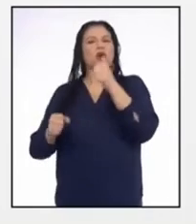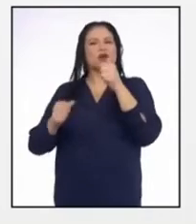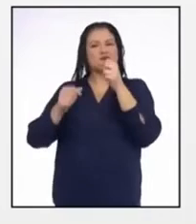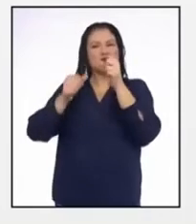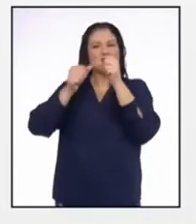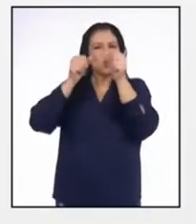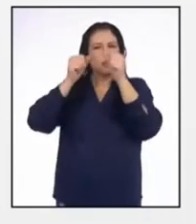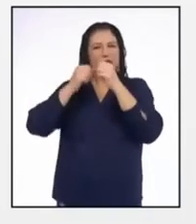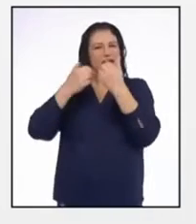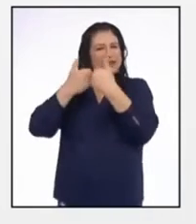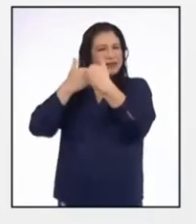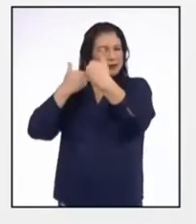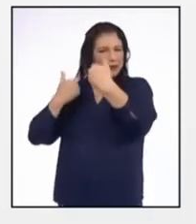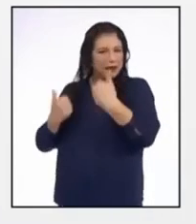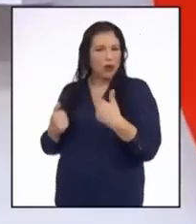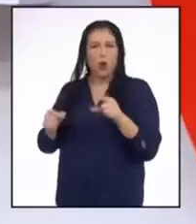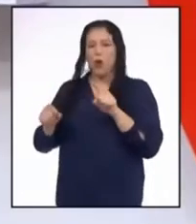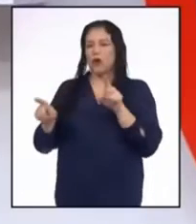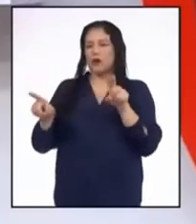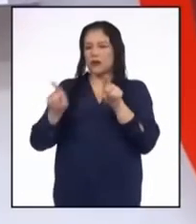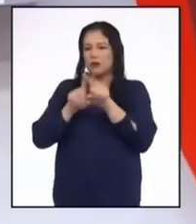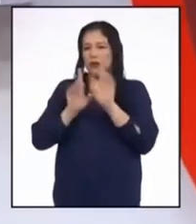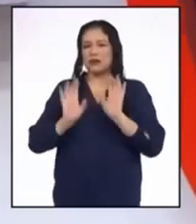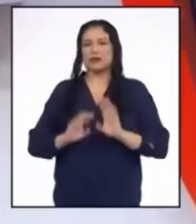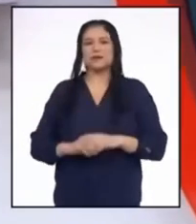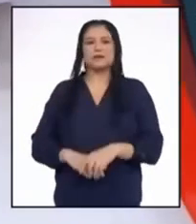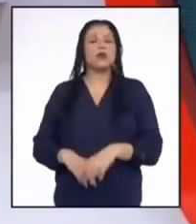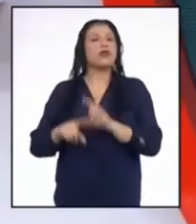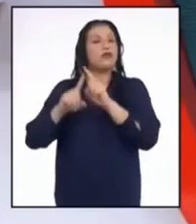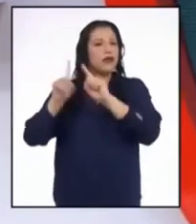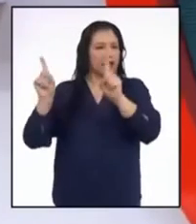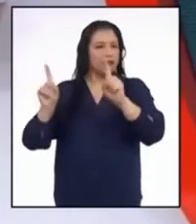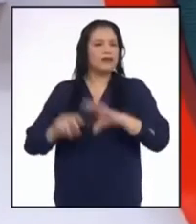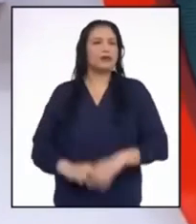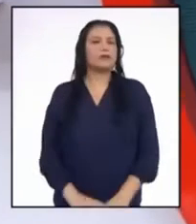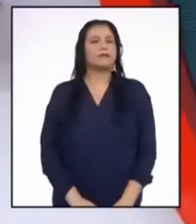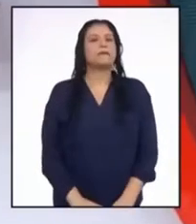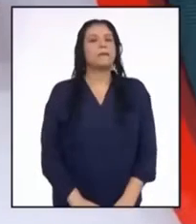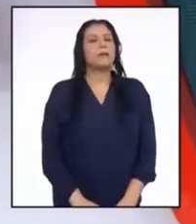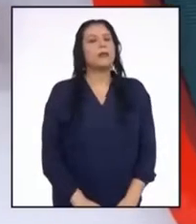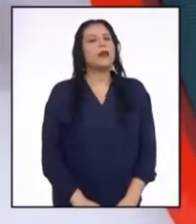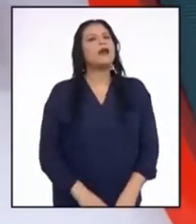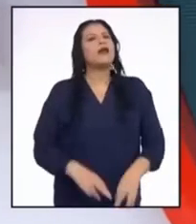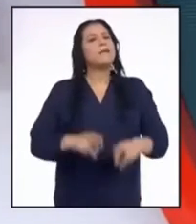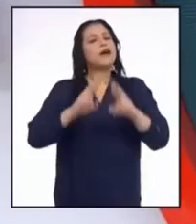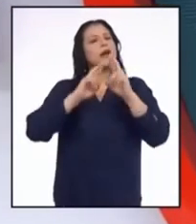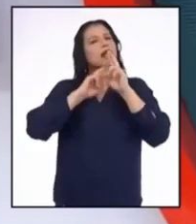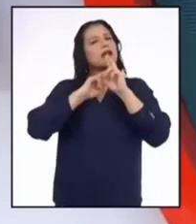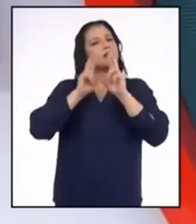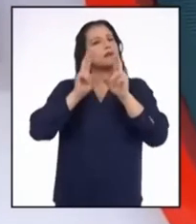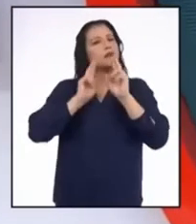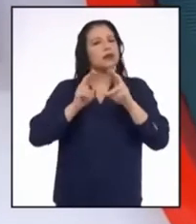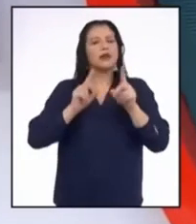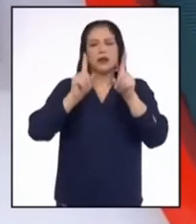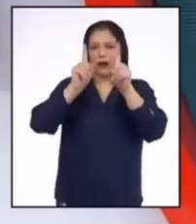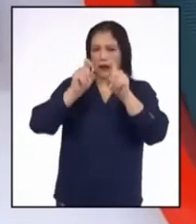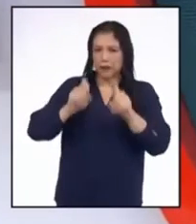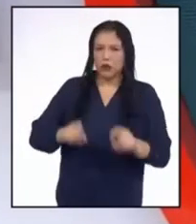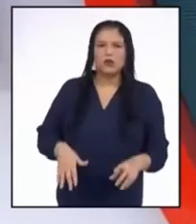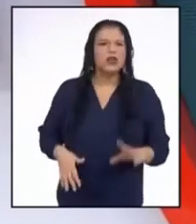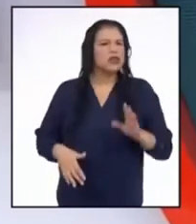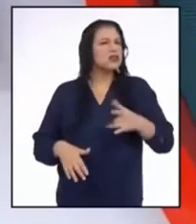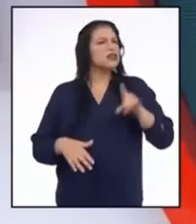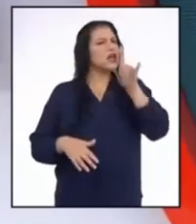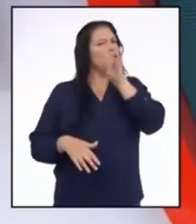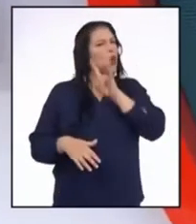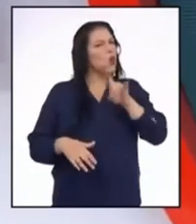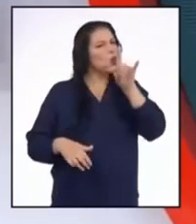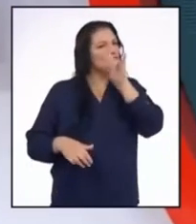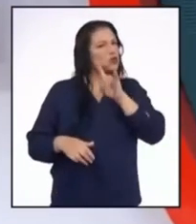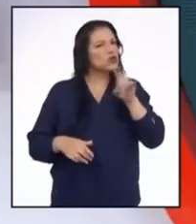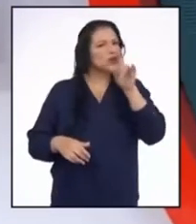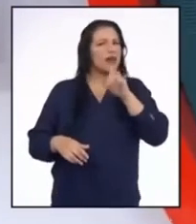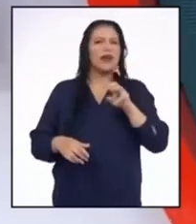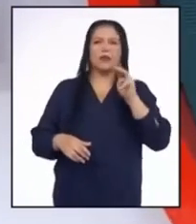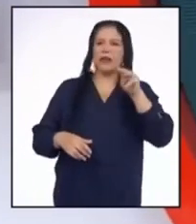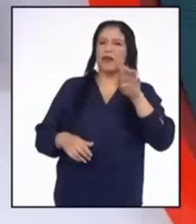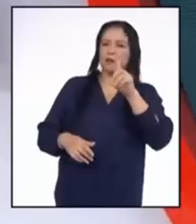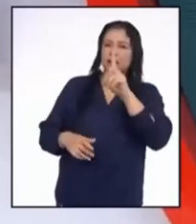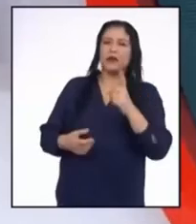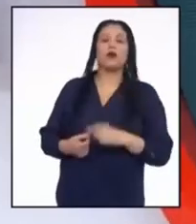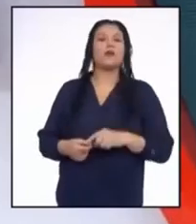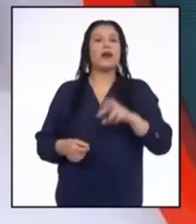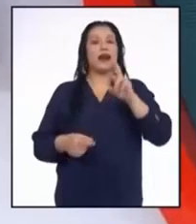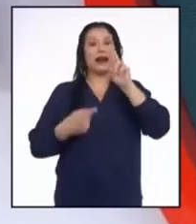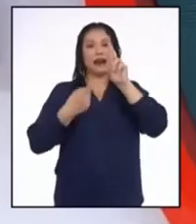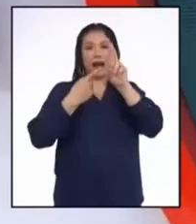distanciados o heterogéneos. Profesora, para responder la pregunta B, se hizo uso de las medidas de dispersión como el rango,